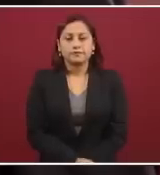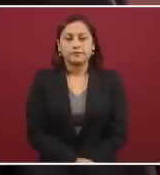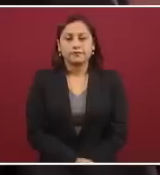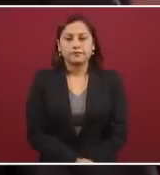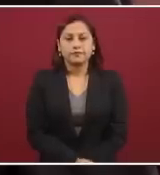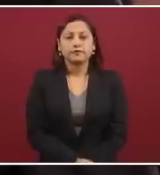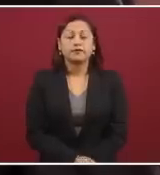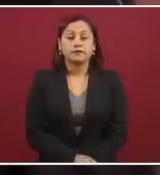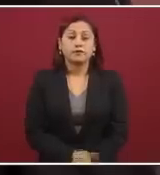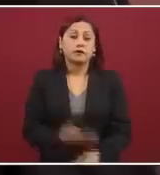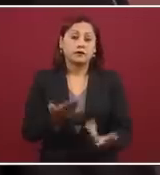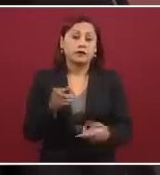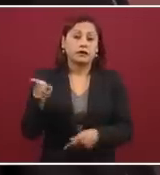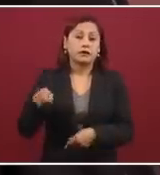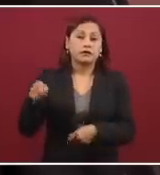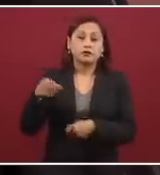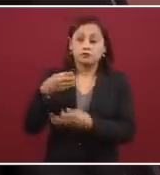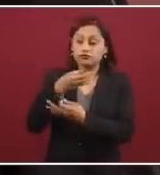desinformados